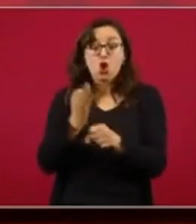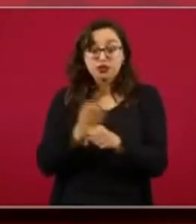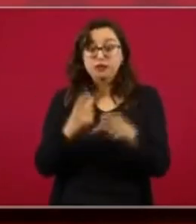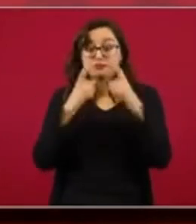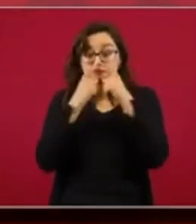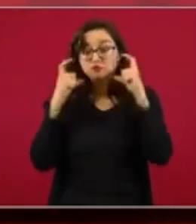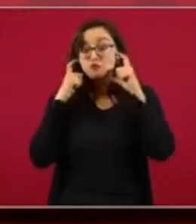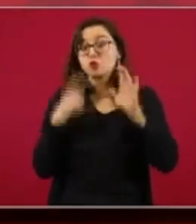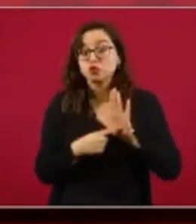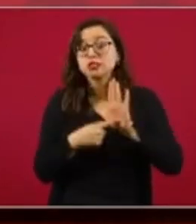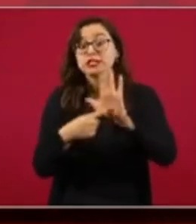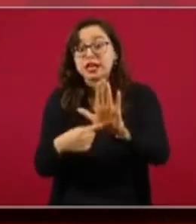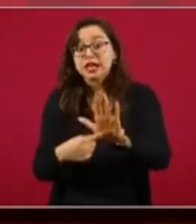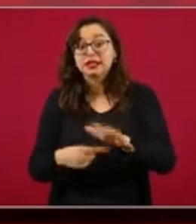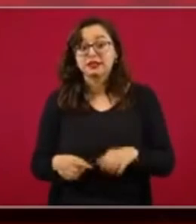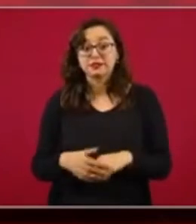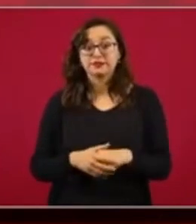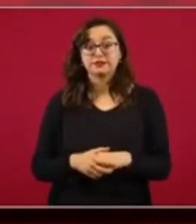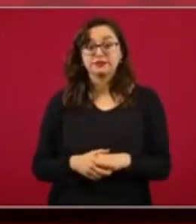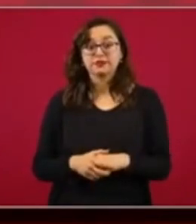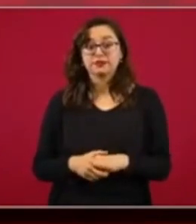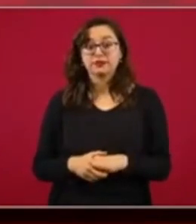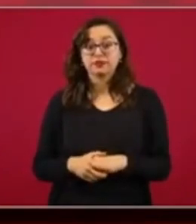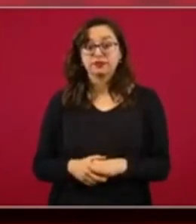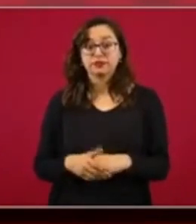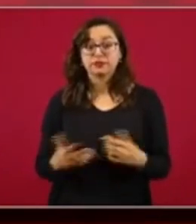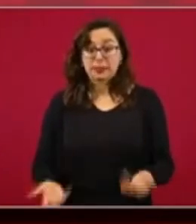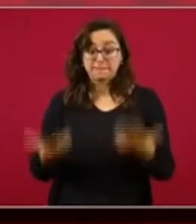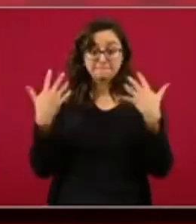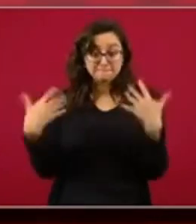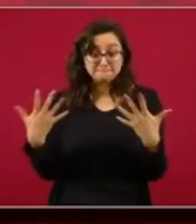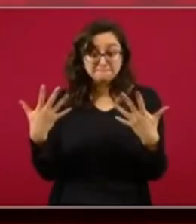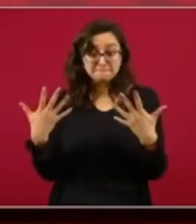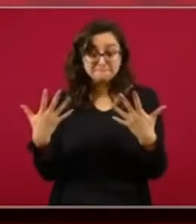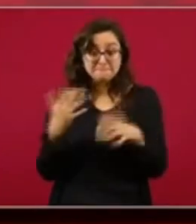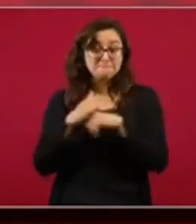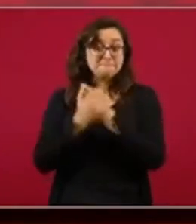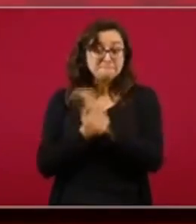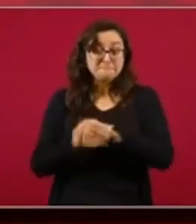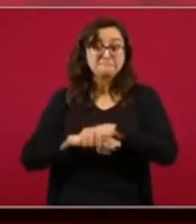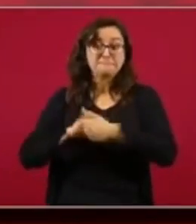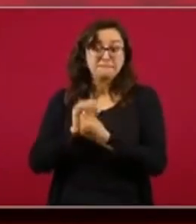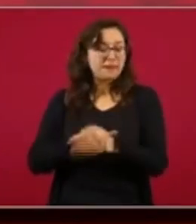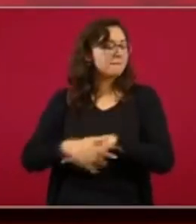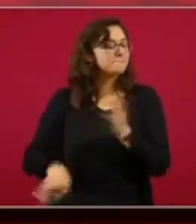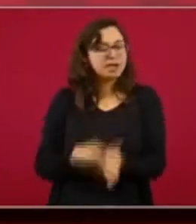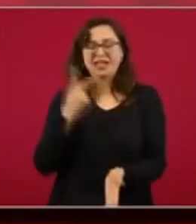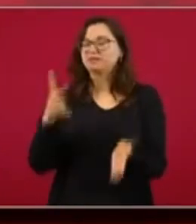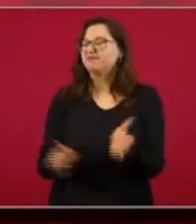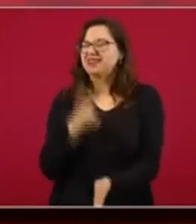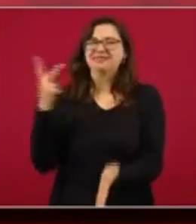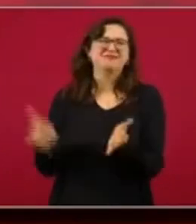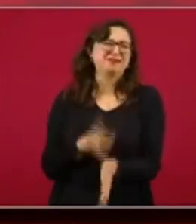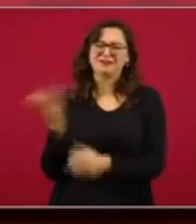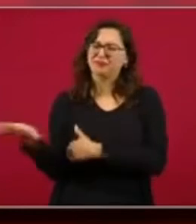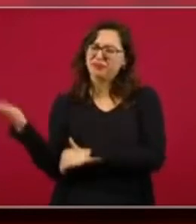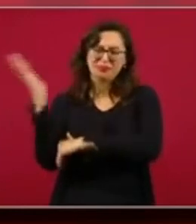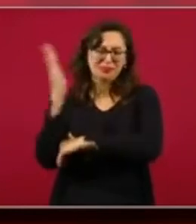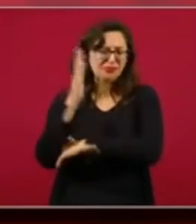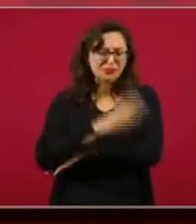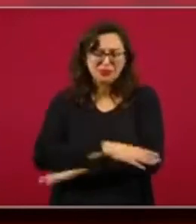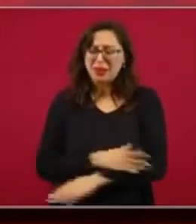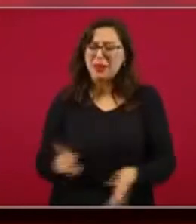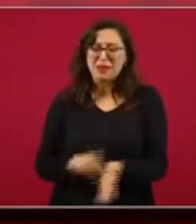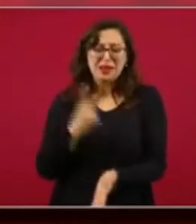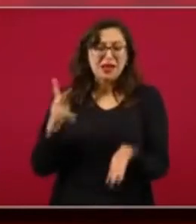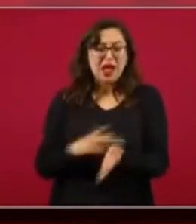ilustrar, y también nos lavamos las manos 10 veces, 15 veces al día, con